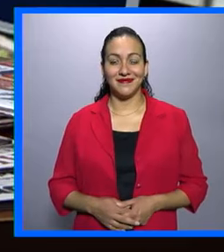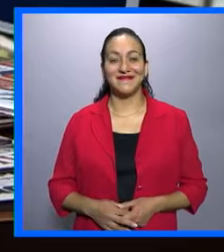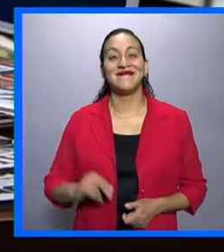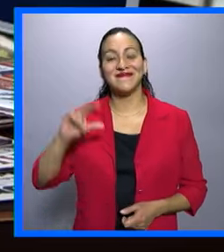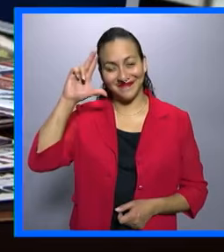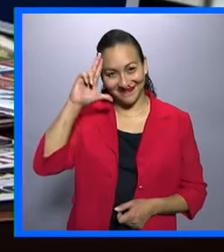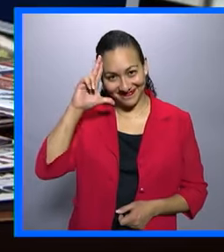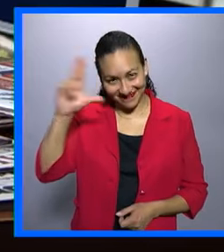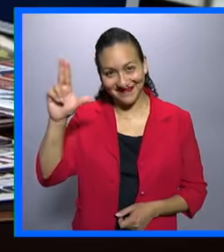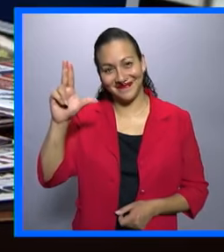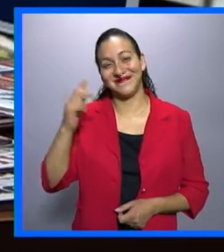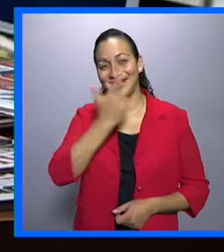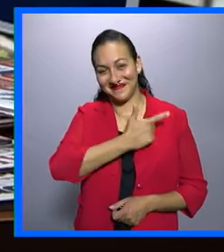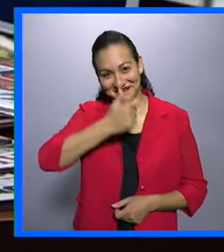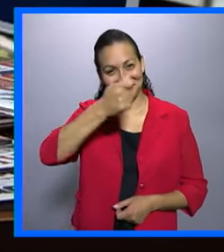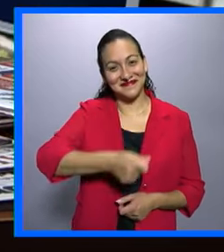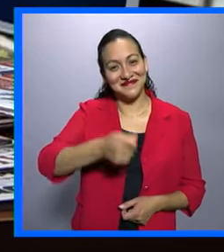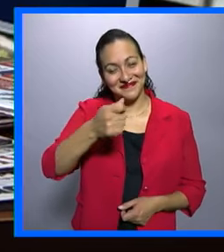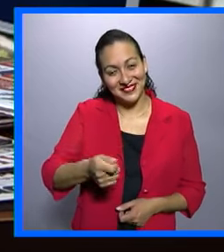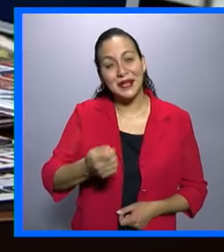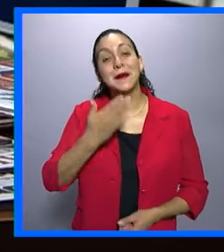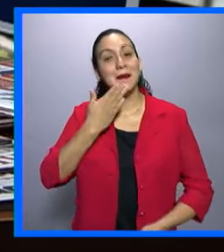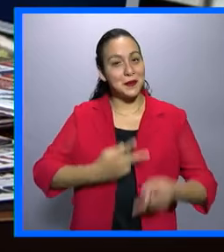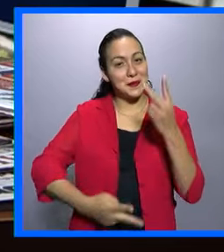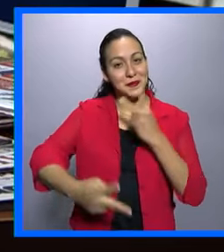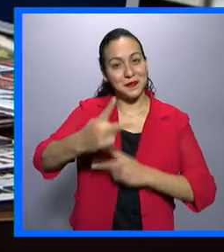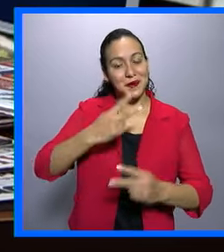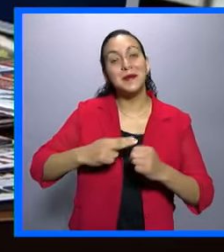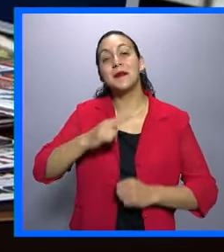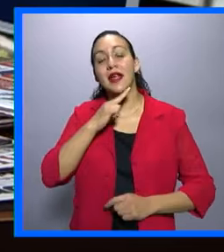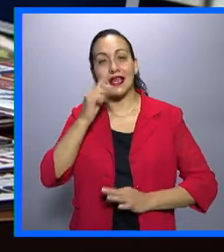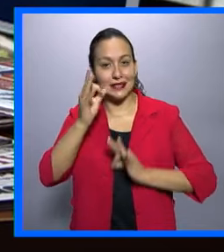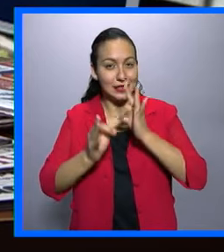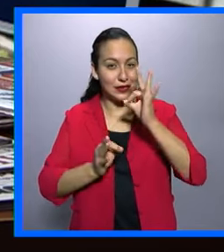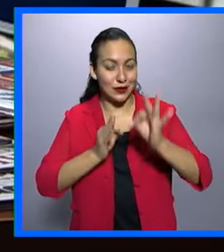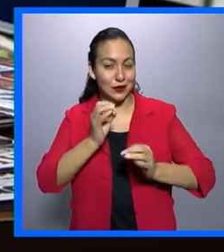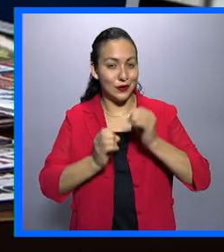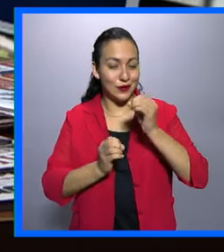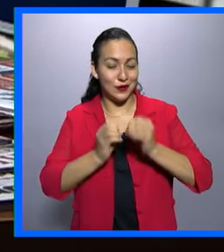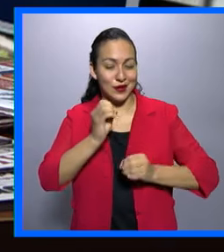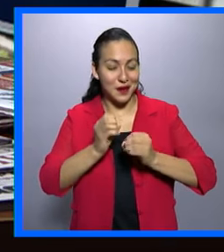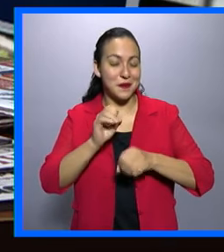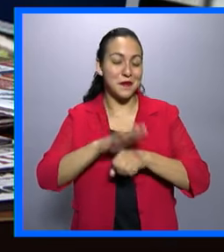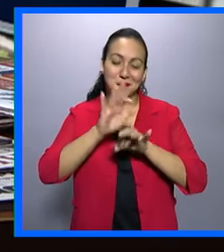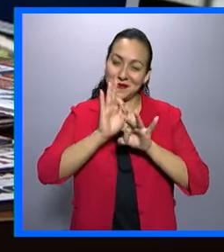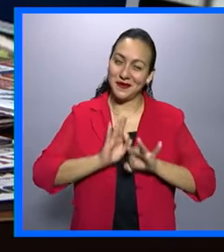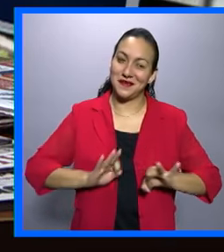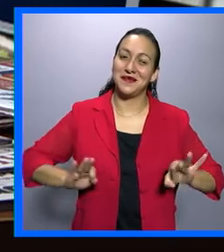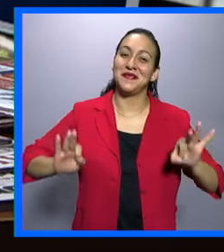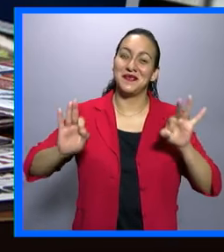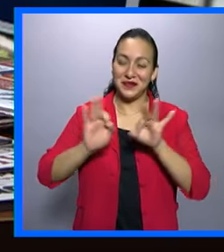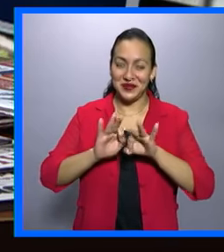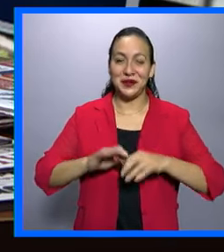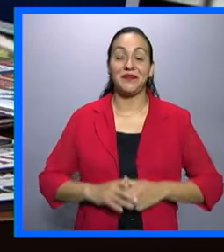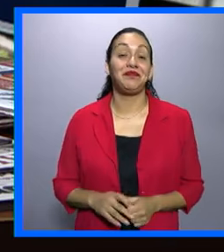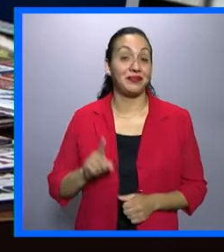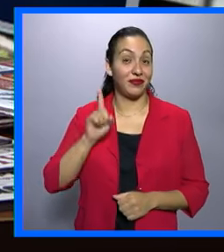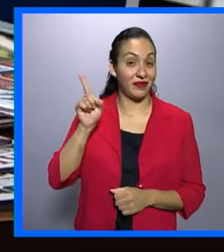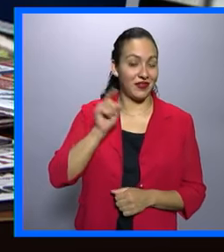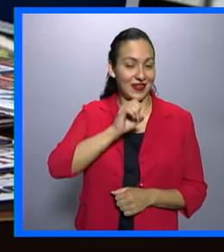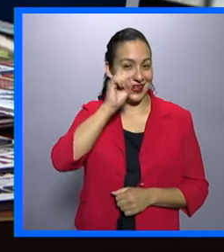Hola, ¿qué tal? ¿Cómo le va? Qué gusto saludarle. Bienvenido, bienvenida a la información jurídica más importante.